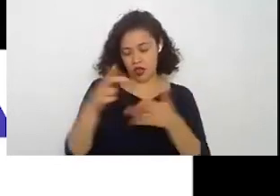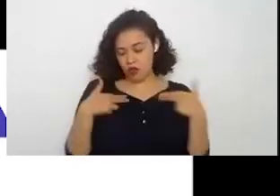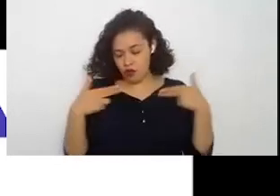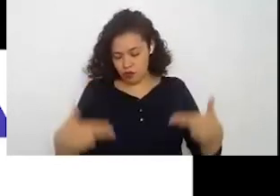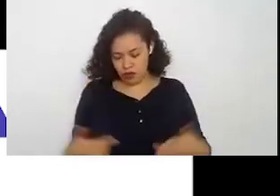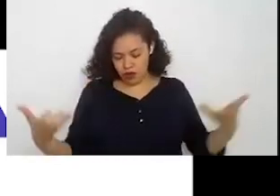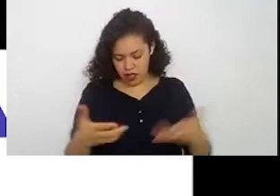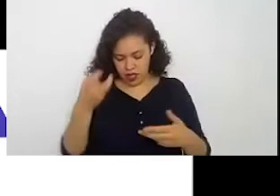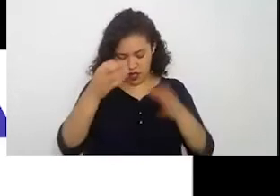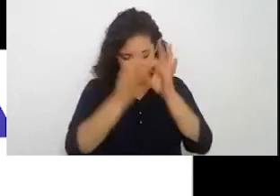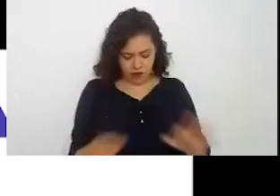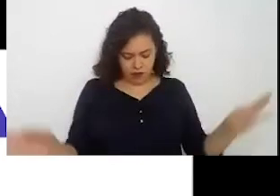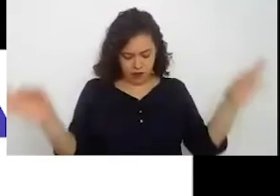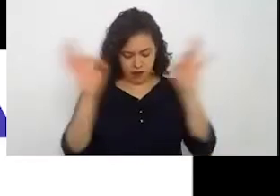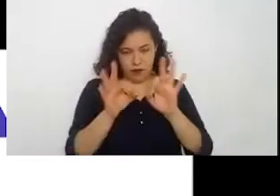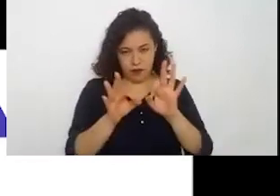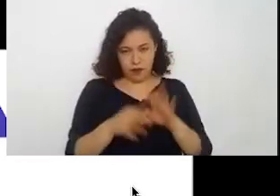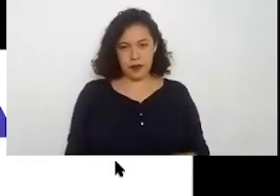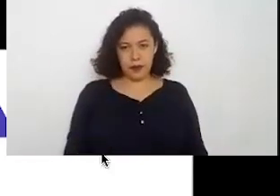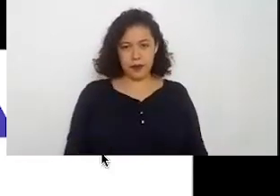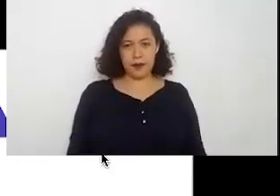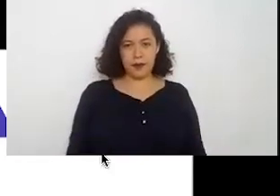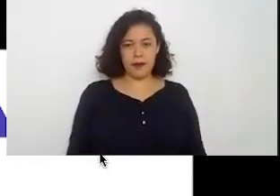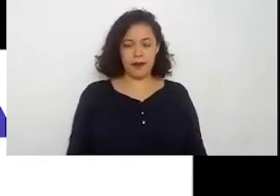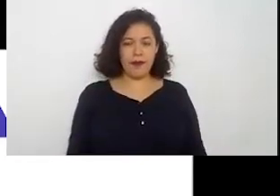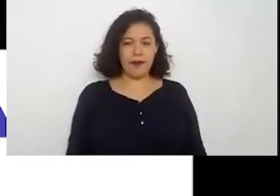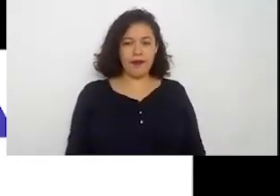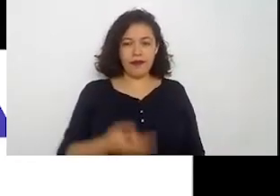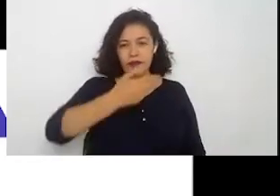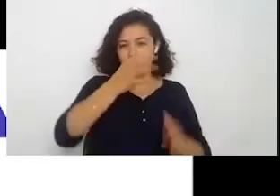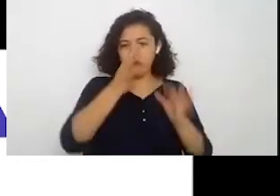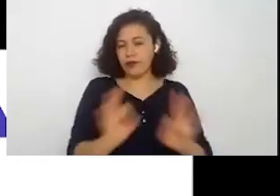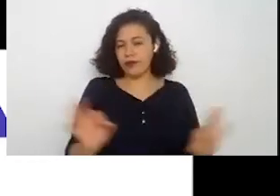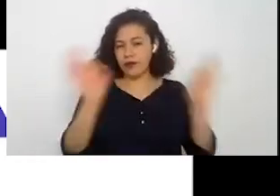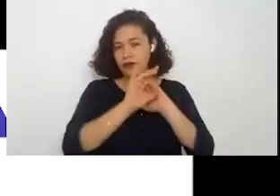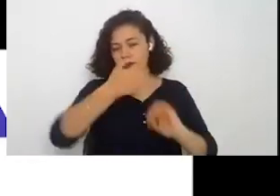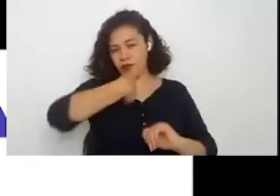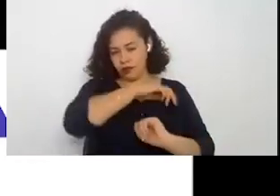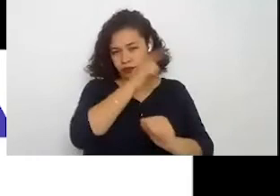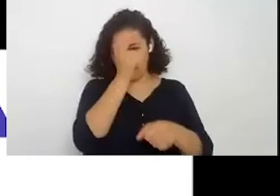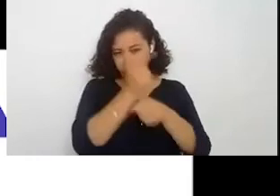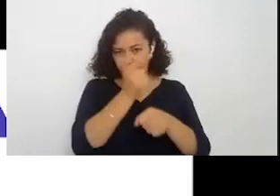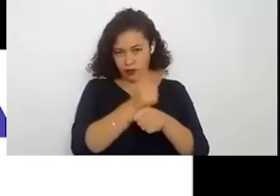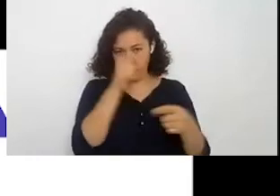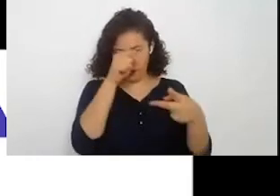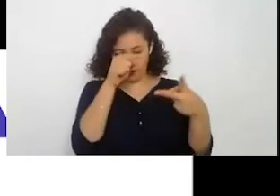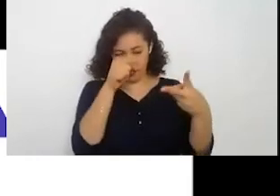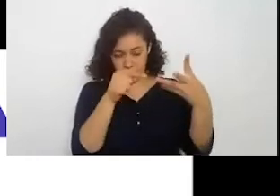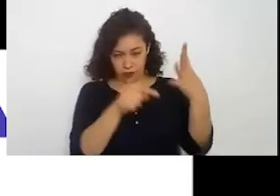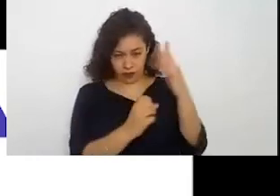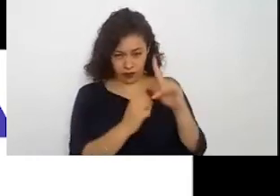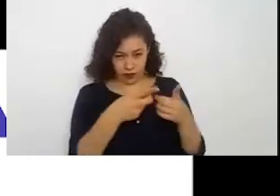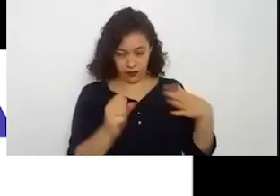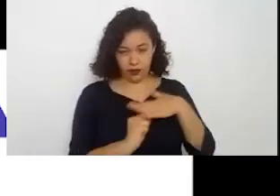¿sí? Es súper importante que identifiquemos que dentro de los objetivos de desarrollo